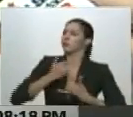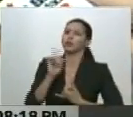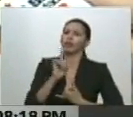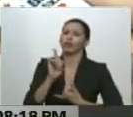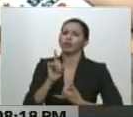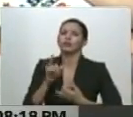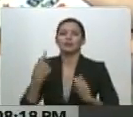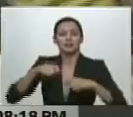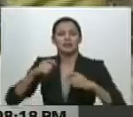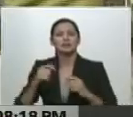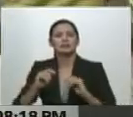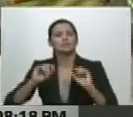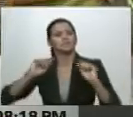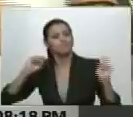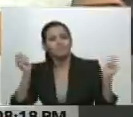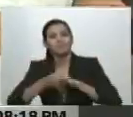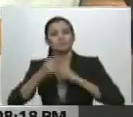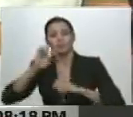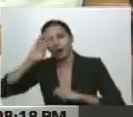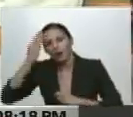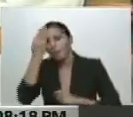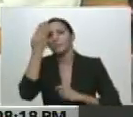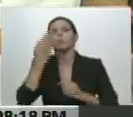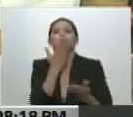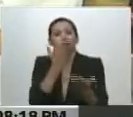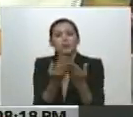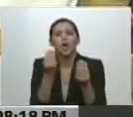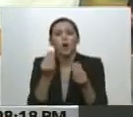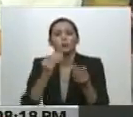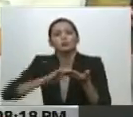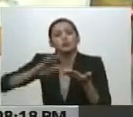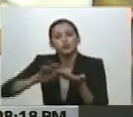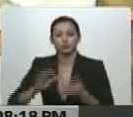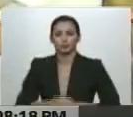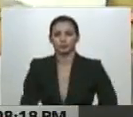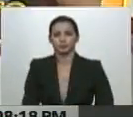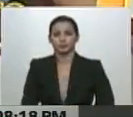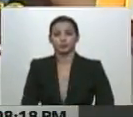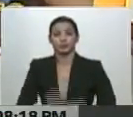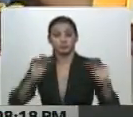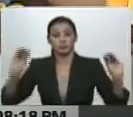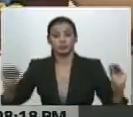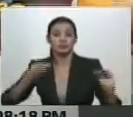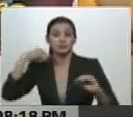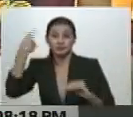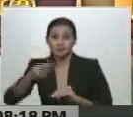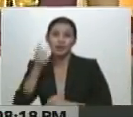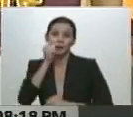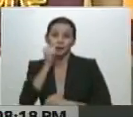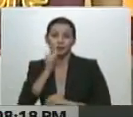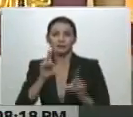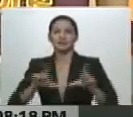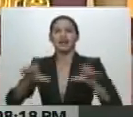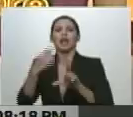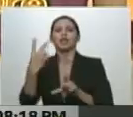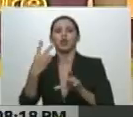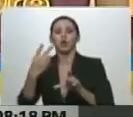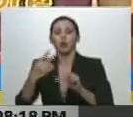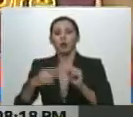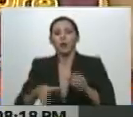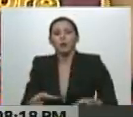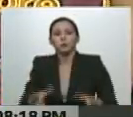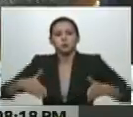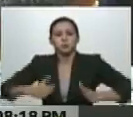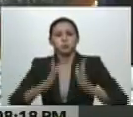hacer propuestas para mejorar. Los comunicadores invitan este sábado a una plenaria a realizarse en la sala 2 de Parque Central, donde se